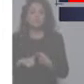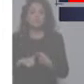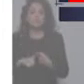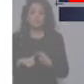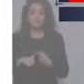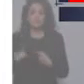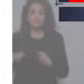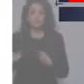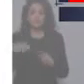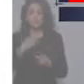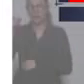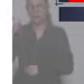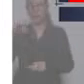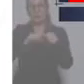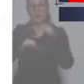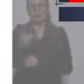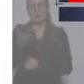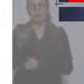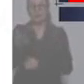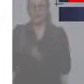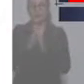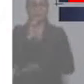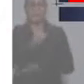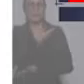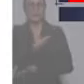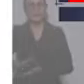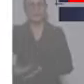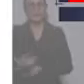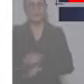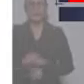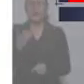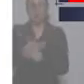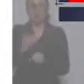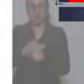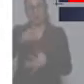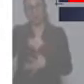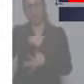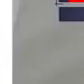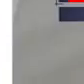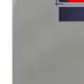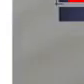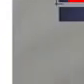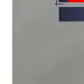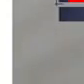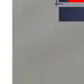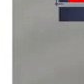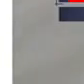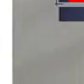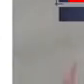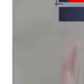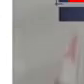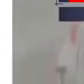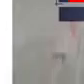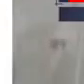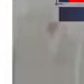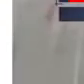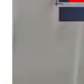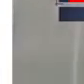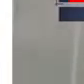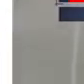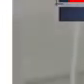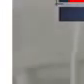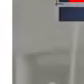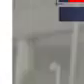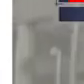la Fiscalía General de la República un plazo de 5 días hábiles para que abra la carpeta de investigación del caso Odebrecht y entregue